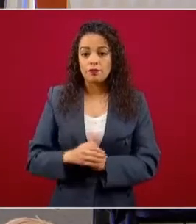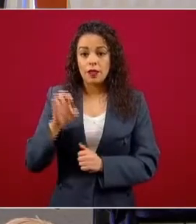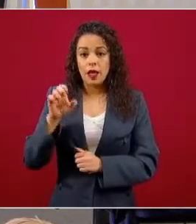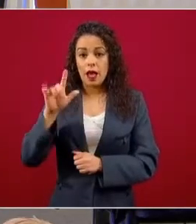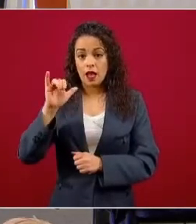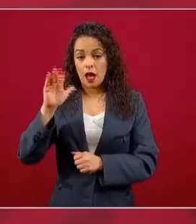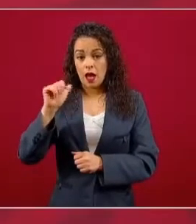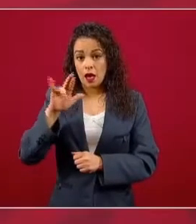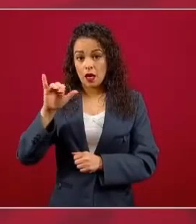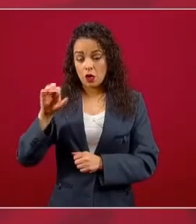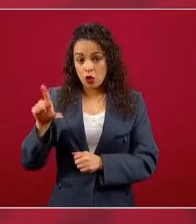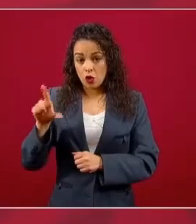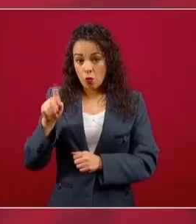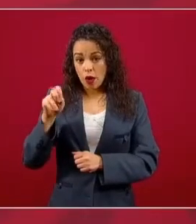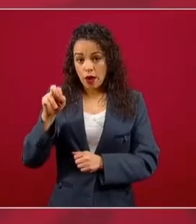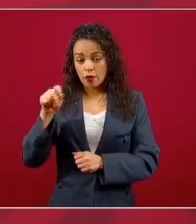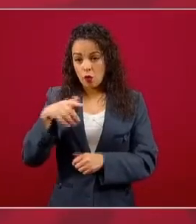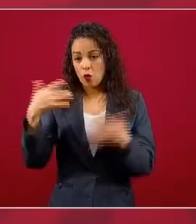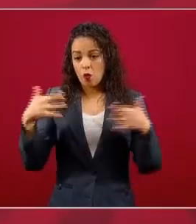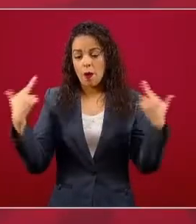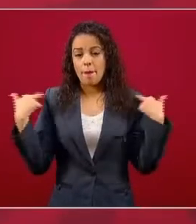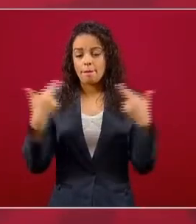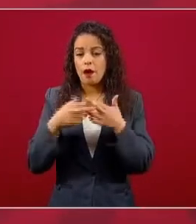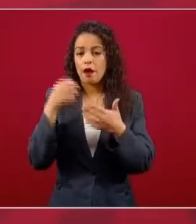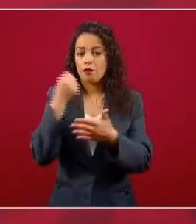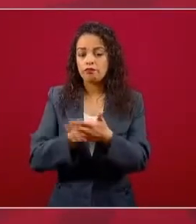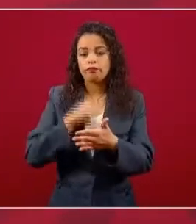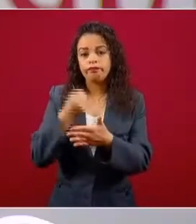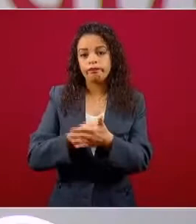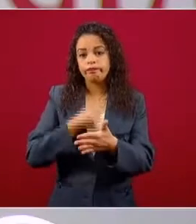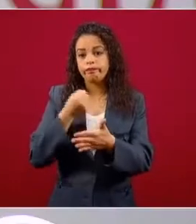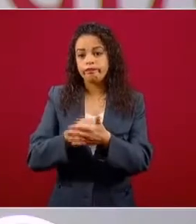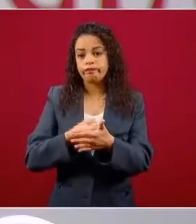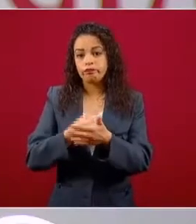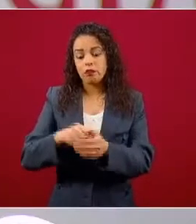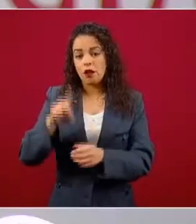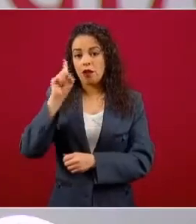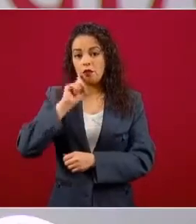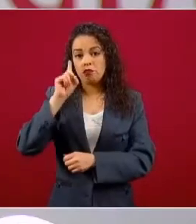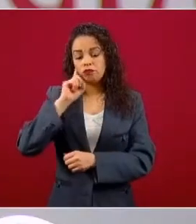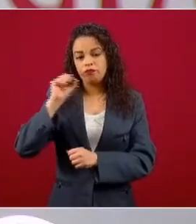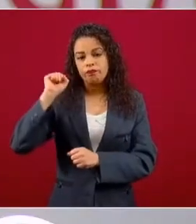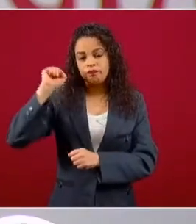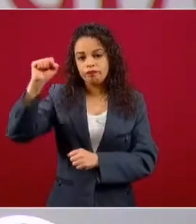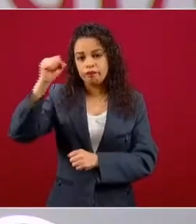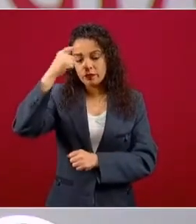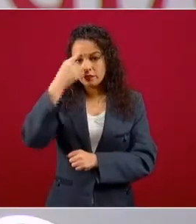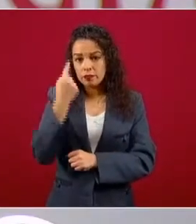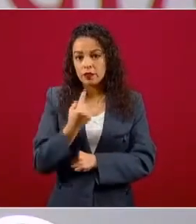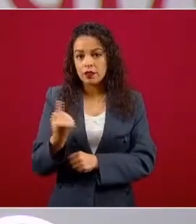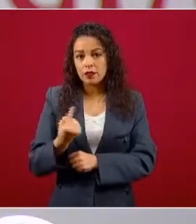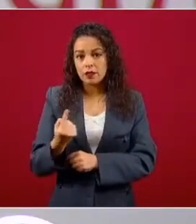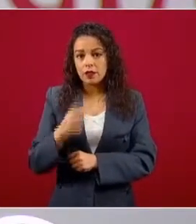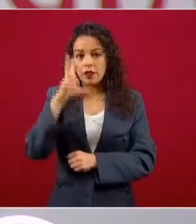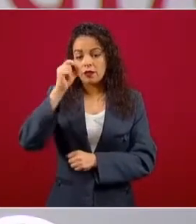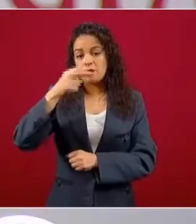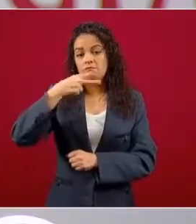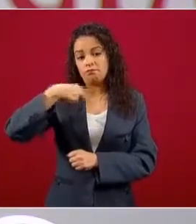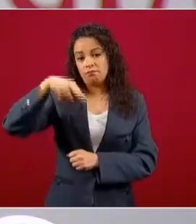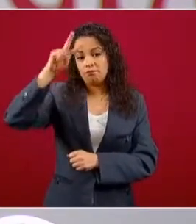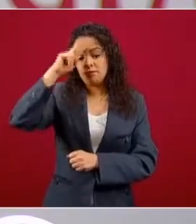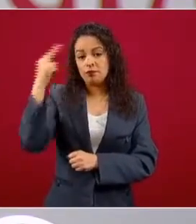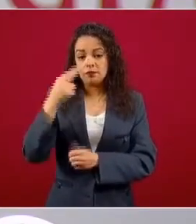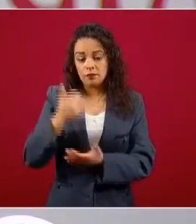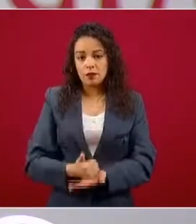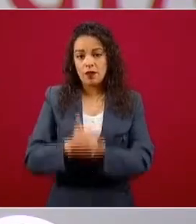fue maestra luchadora desde las ligas feministas en pro de la alfabetización y posteriormente como